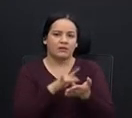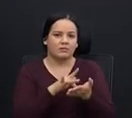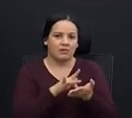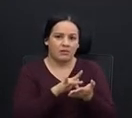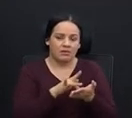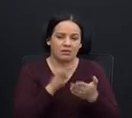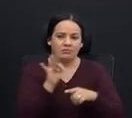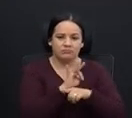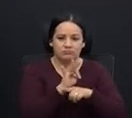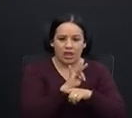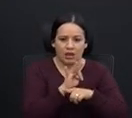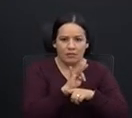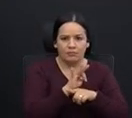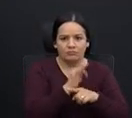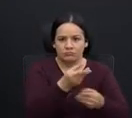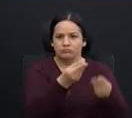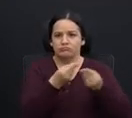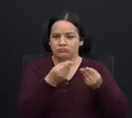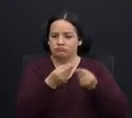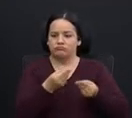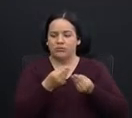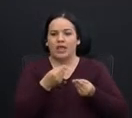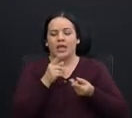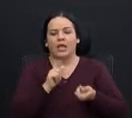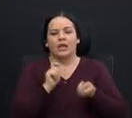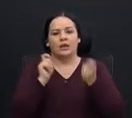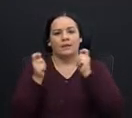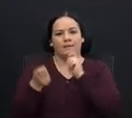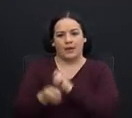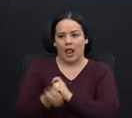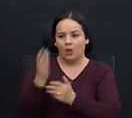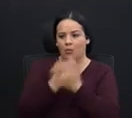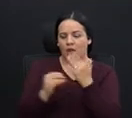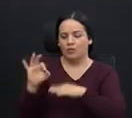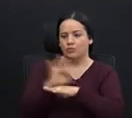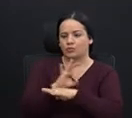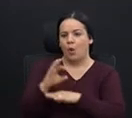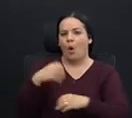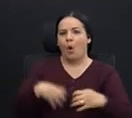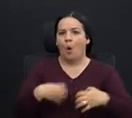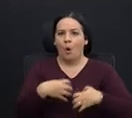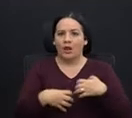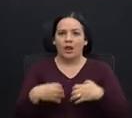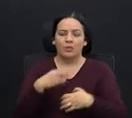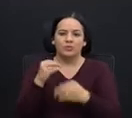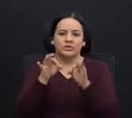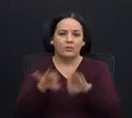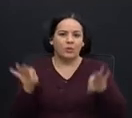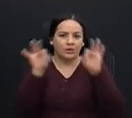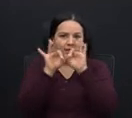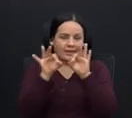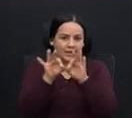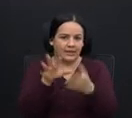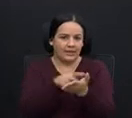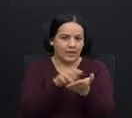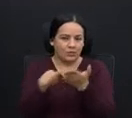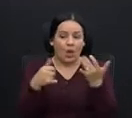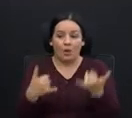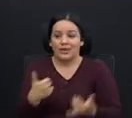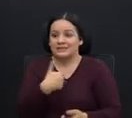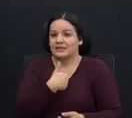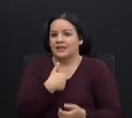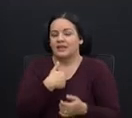terapéuticos que reemplazan funciones u órganos vitales dañados. Igualmente, hoy se dispone de